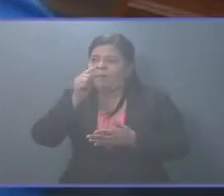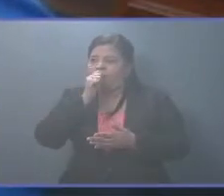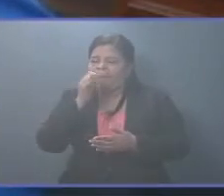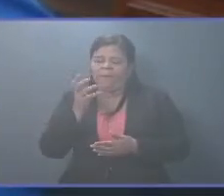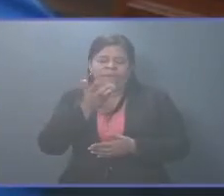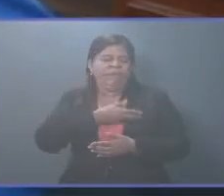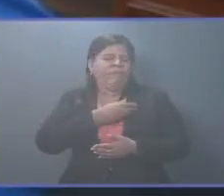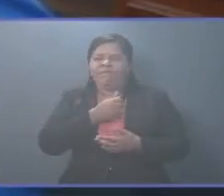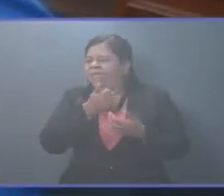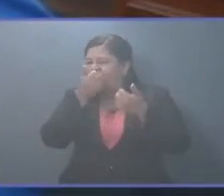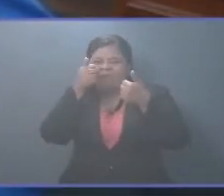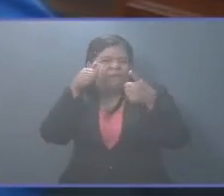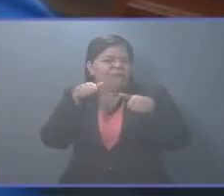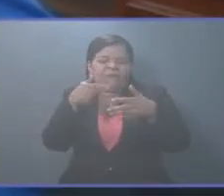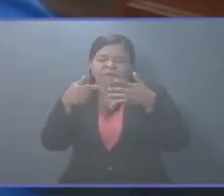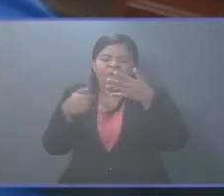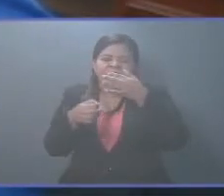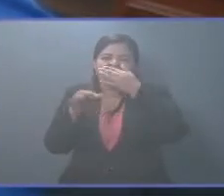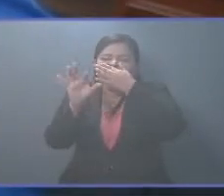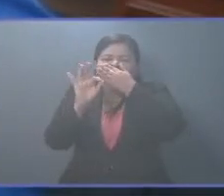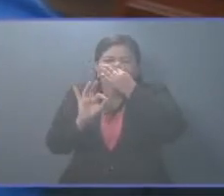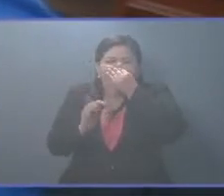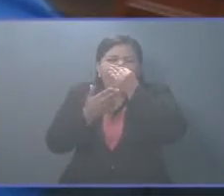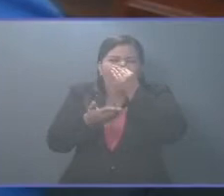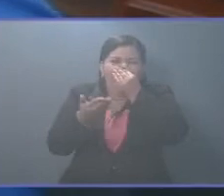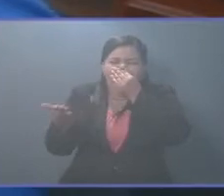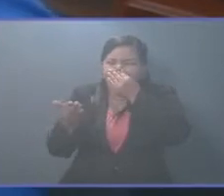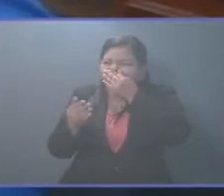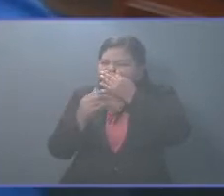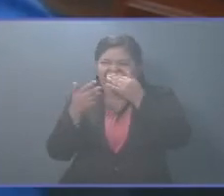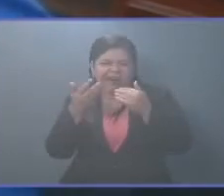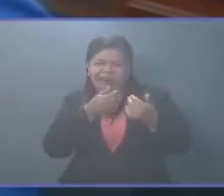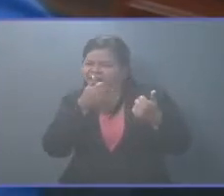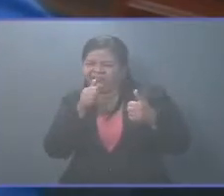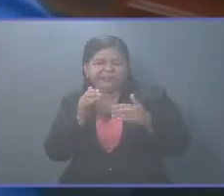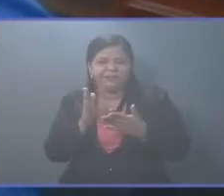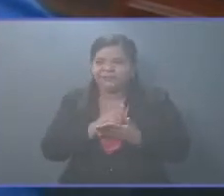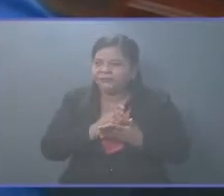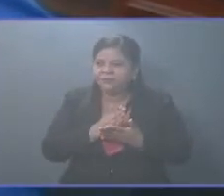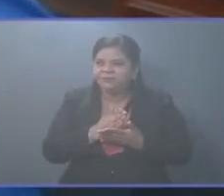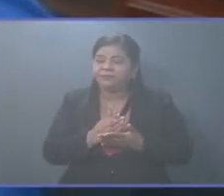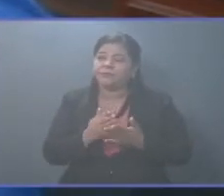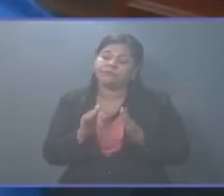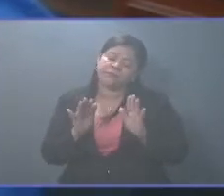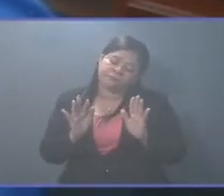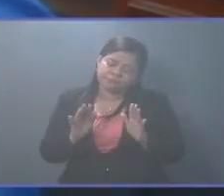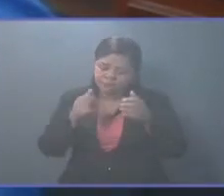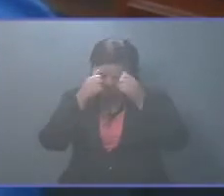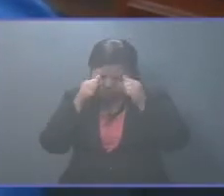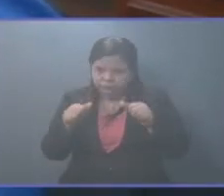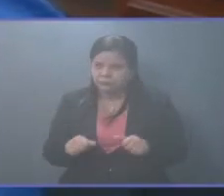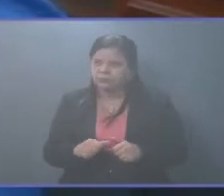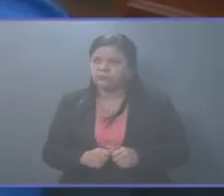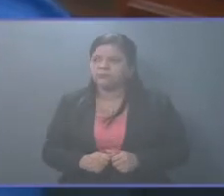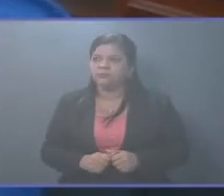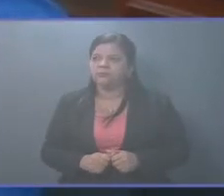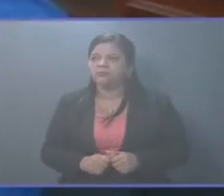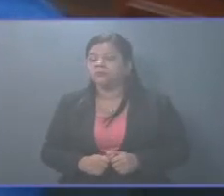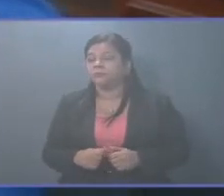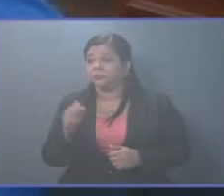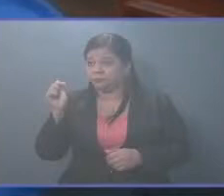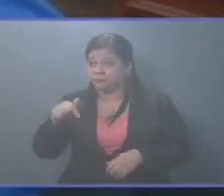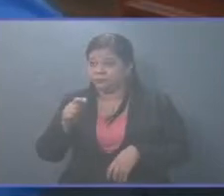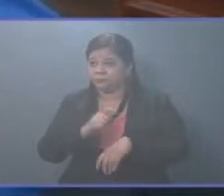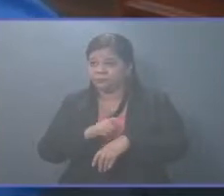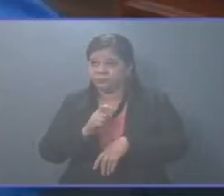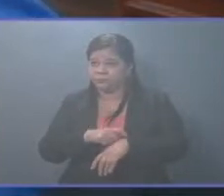opusimos todavía a esa ley porque había ciertas cosas que no estábamos de acuerdo, pero fue aprobada. Y a esta